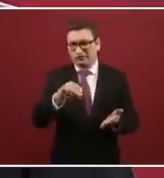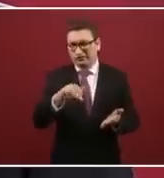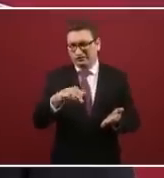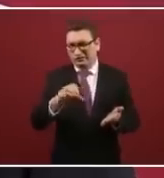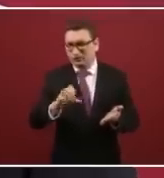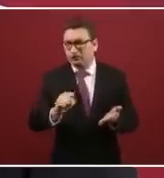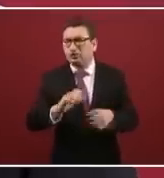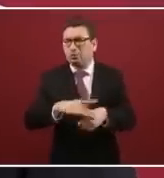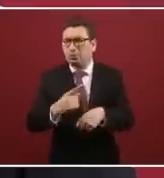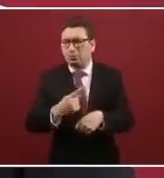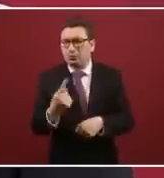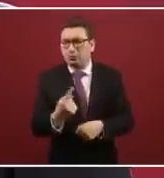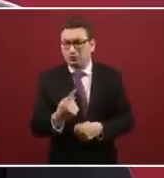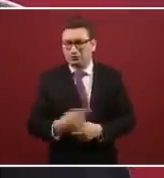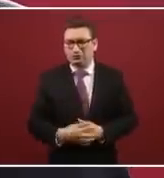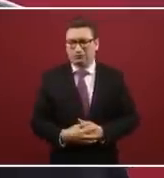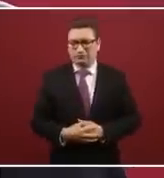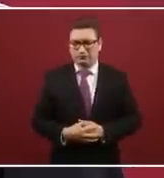porque